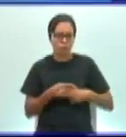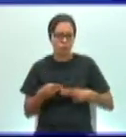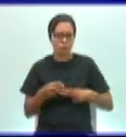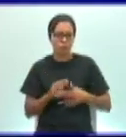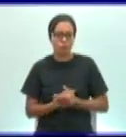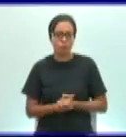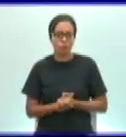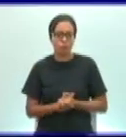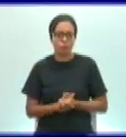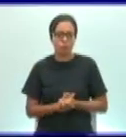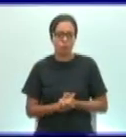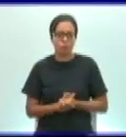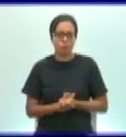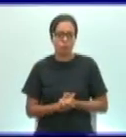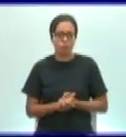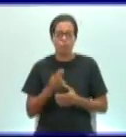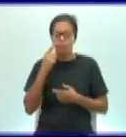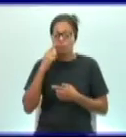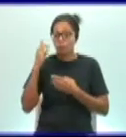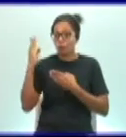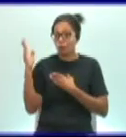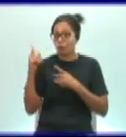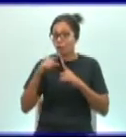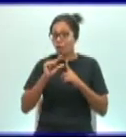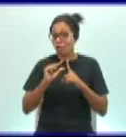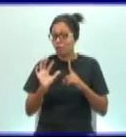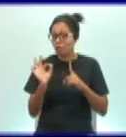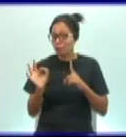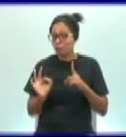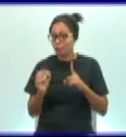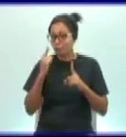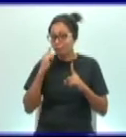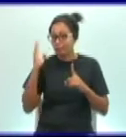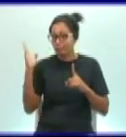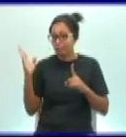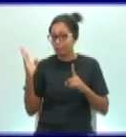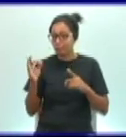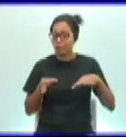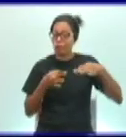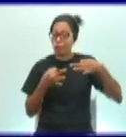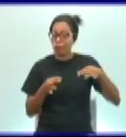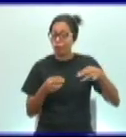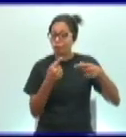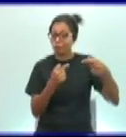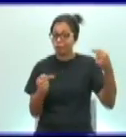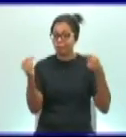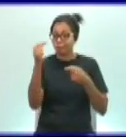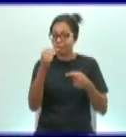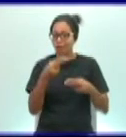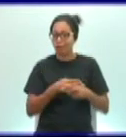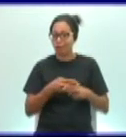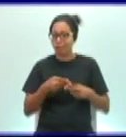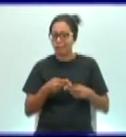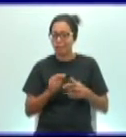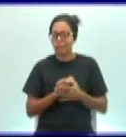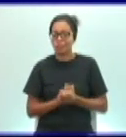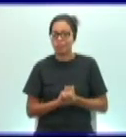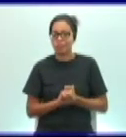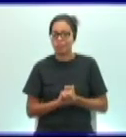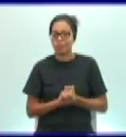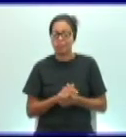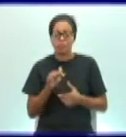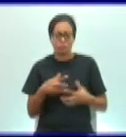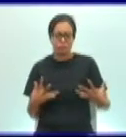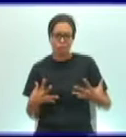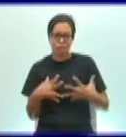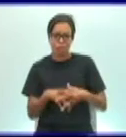tanto, tendríamos ya en temáticas específicas, ahí la tenemos, principales documentos históricos, y sobre la base de ello, bueno, muy vinculado a